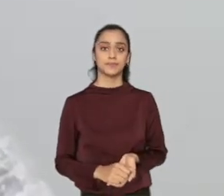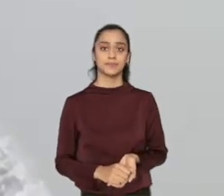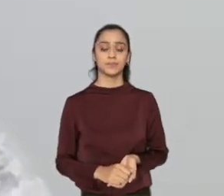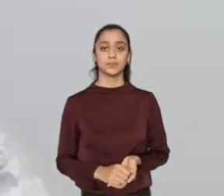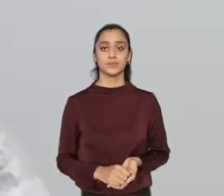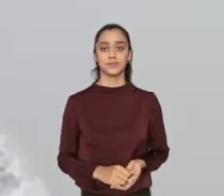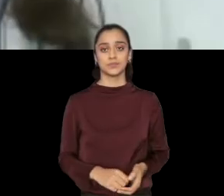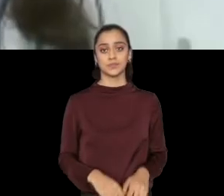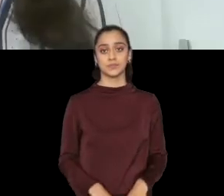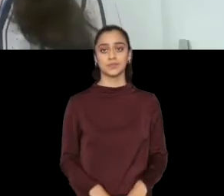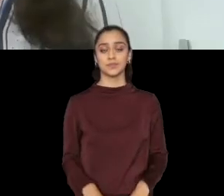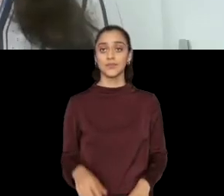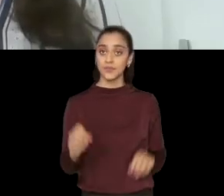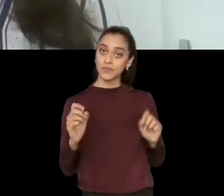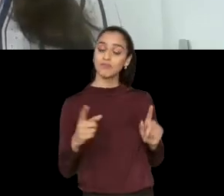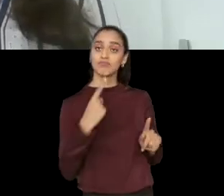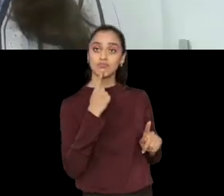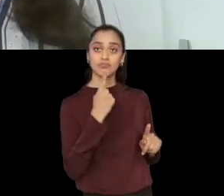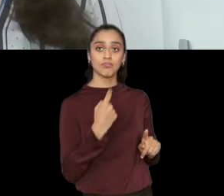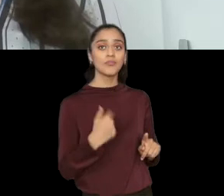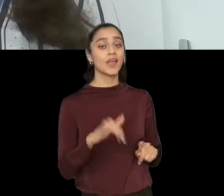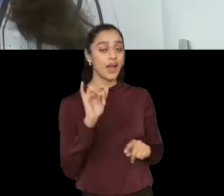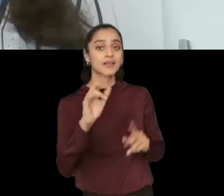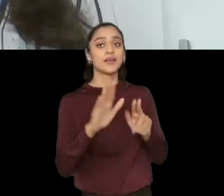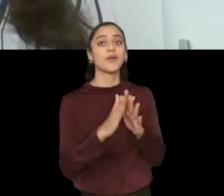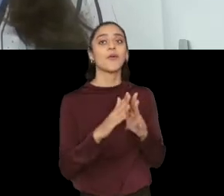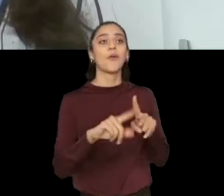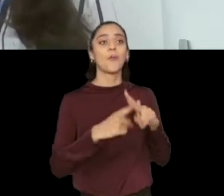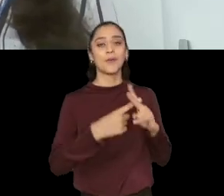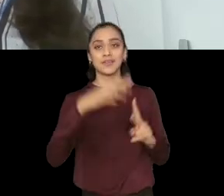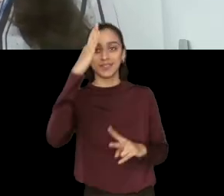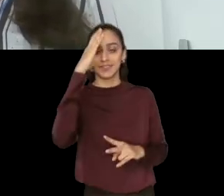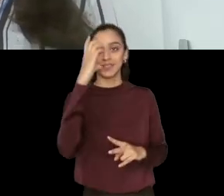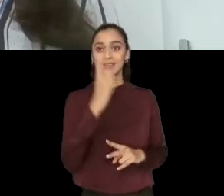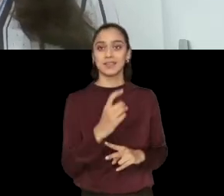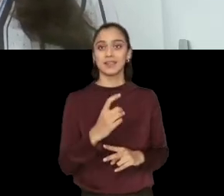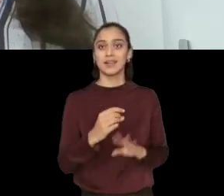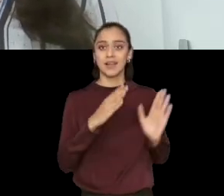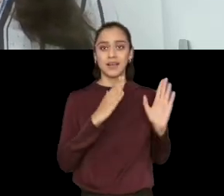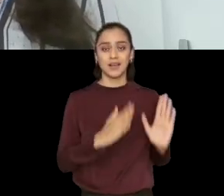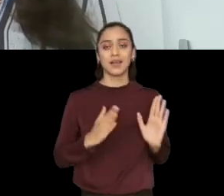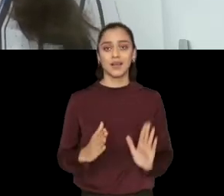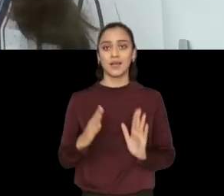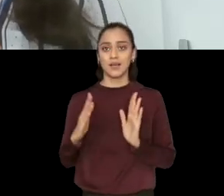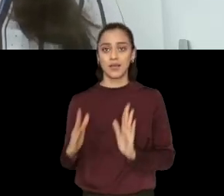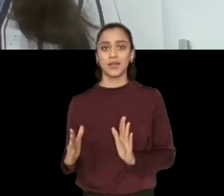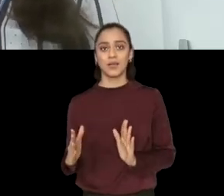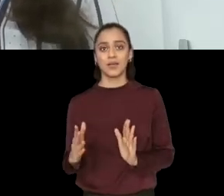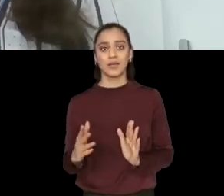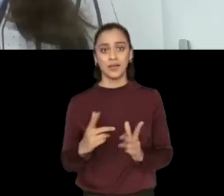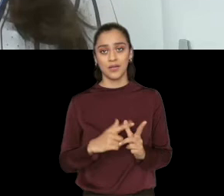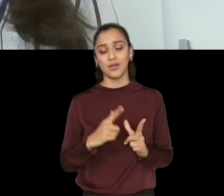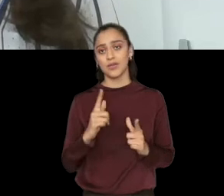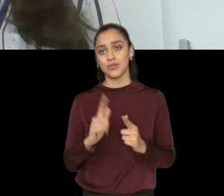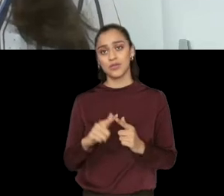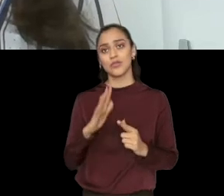Okay. Y me dices que allí fue que empezaste o decidiste y el proceso este fue entonces